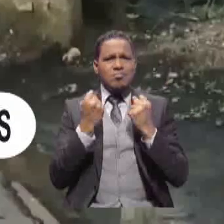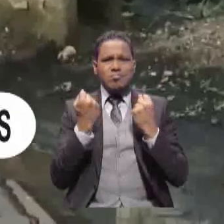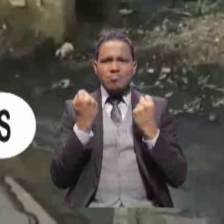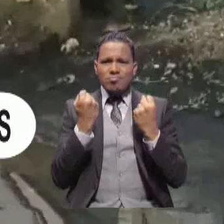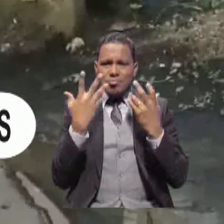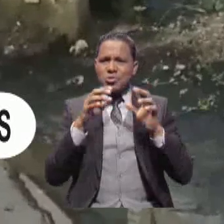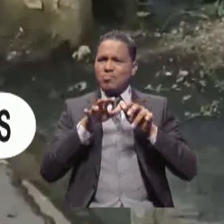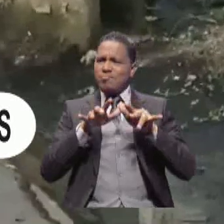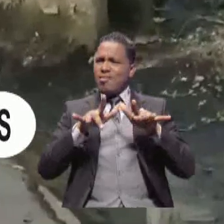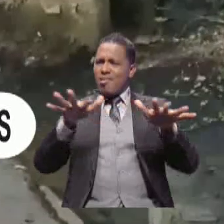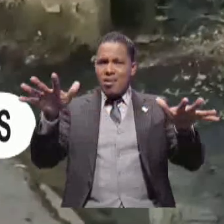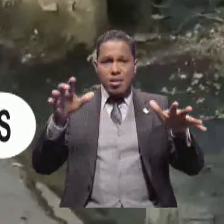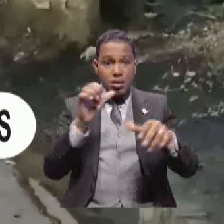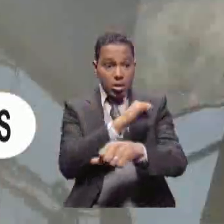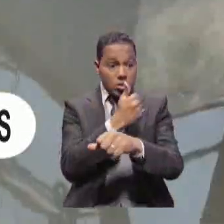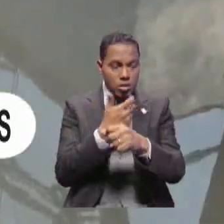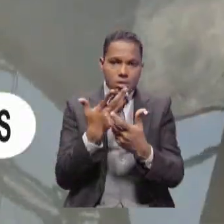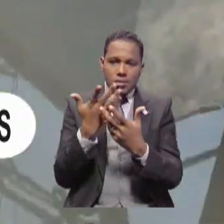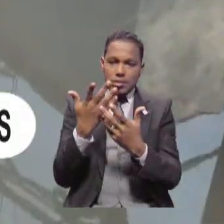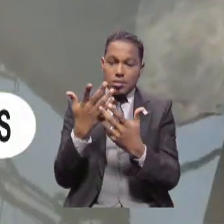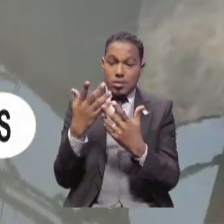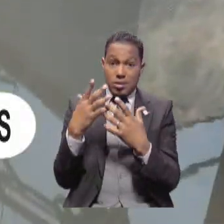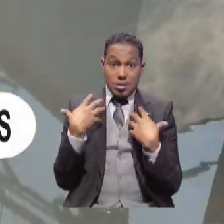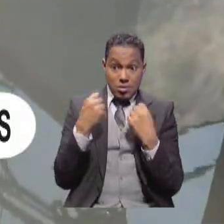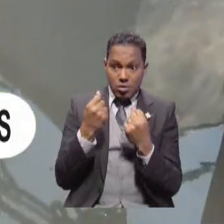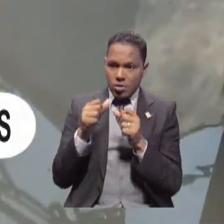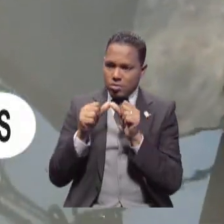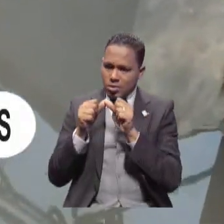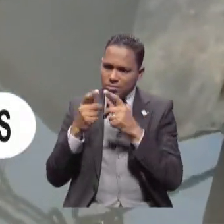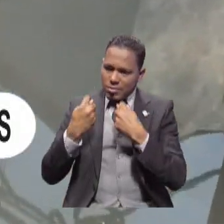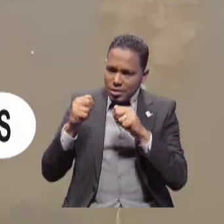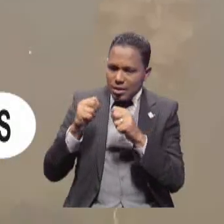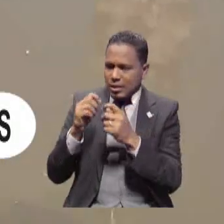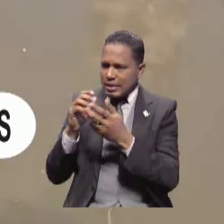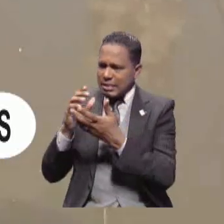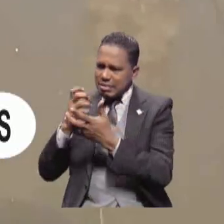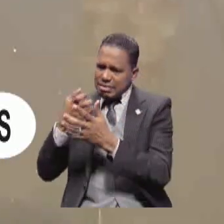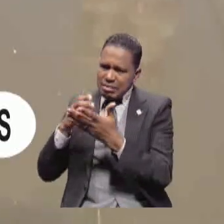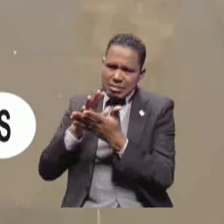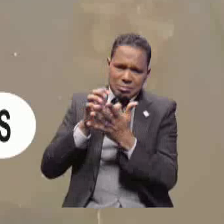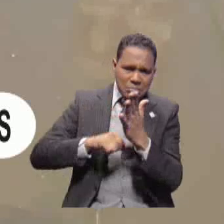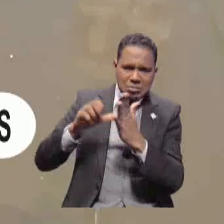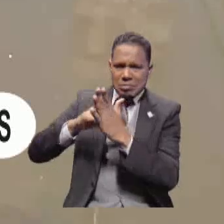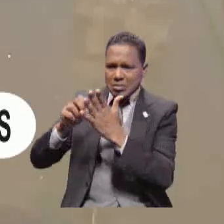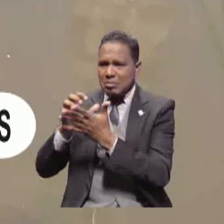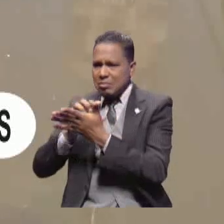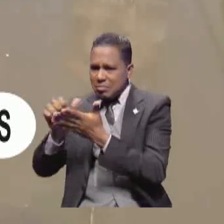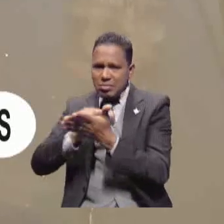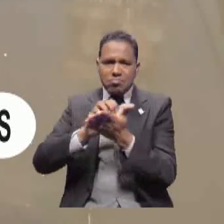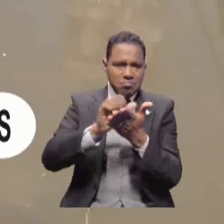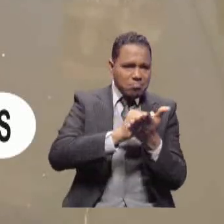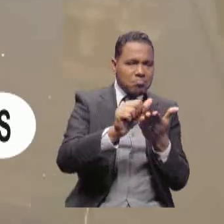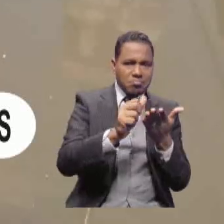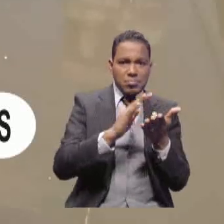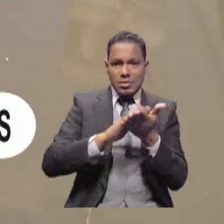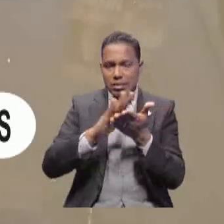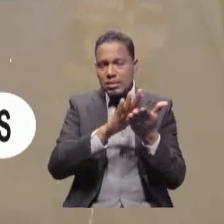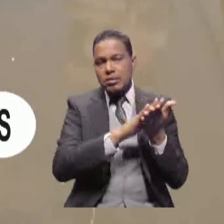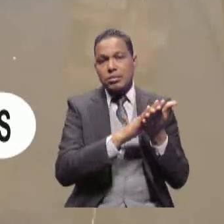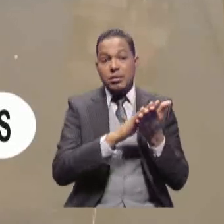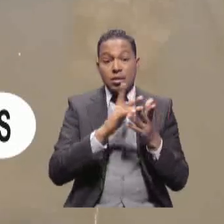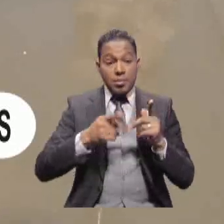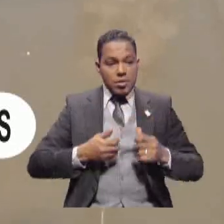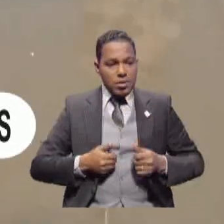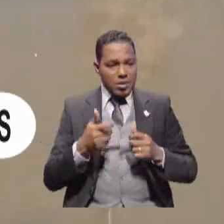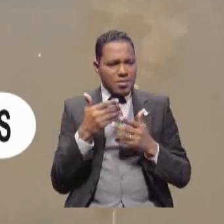estado tratando de apaciguar la misma y los recientes los residentes por supuesto de la